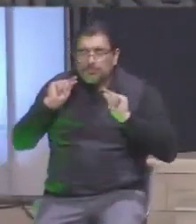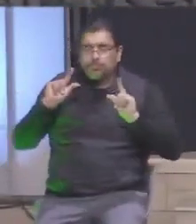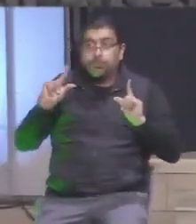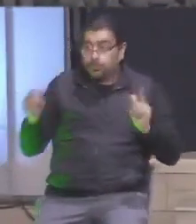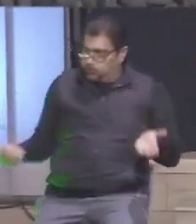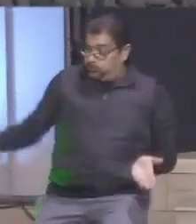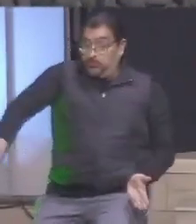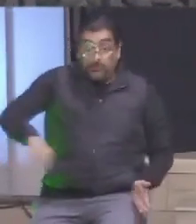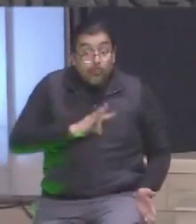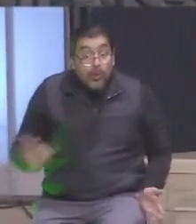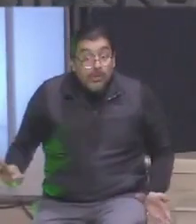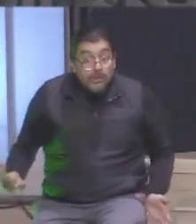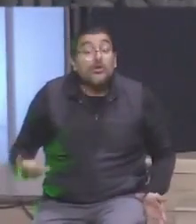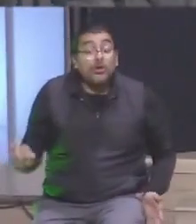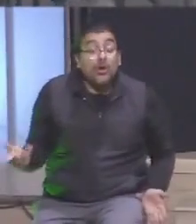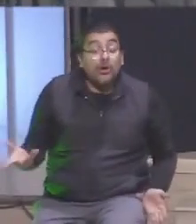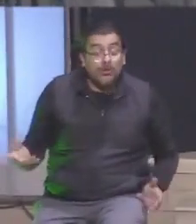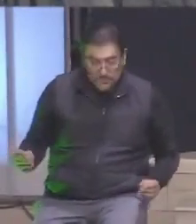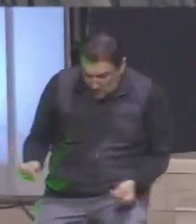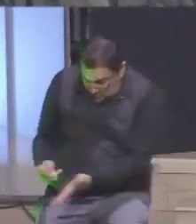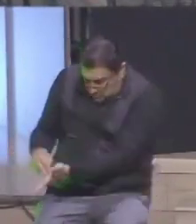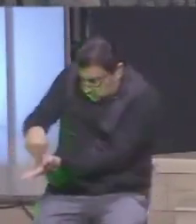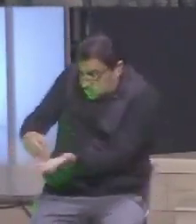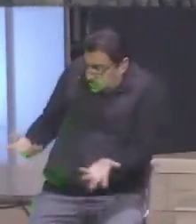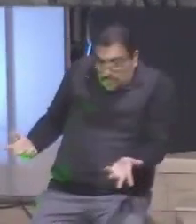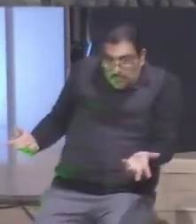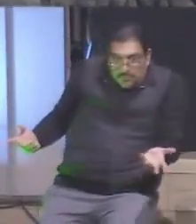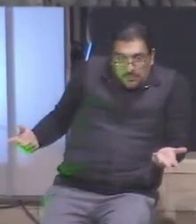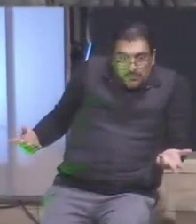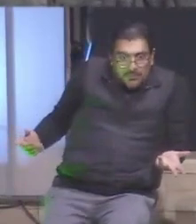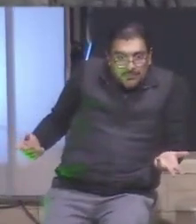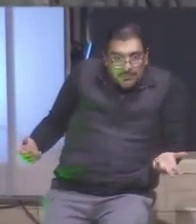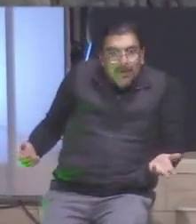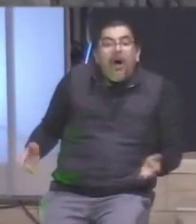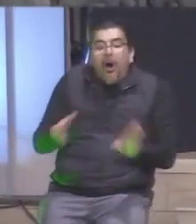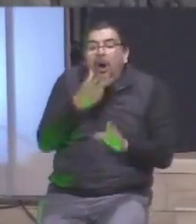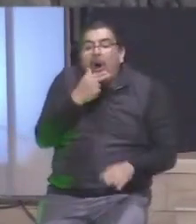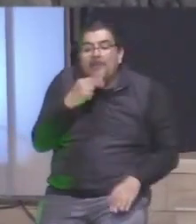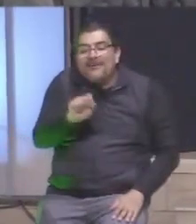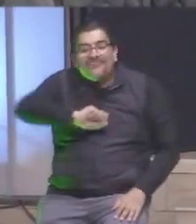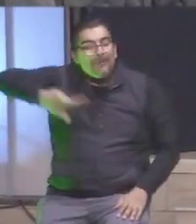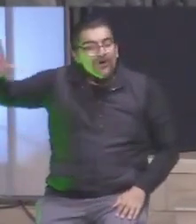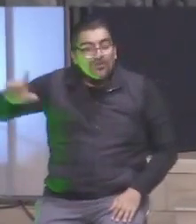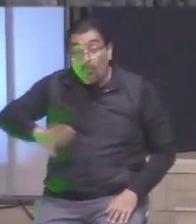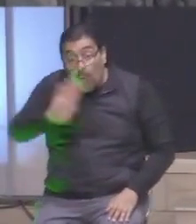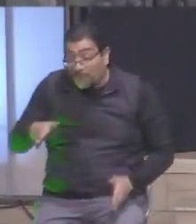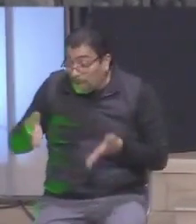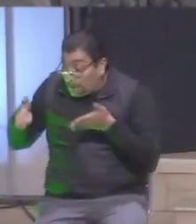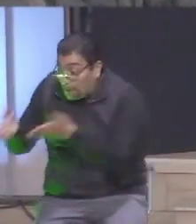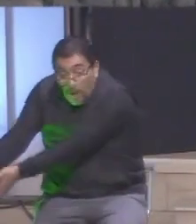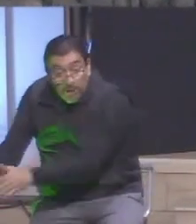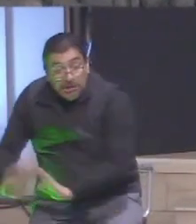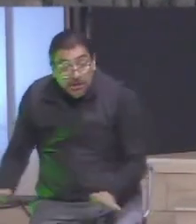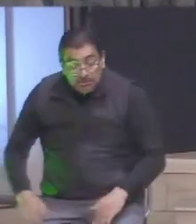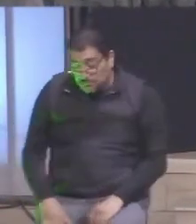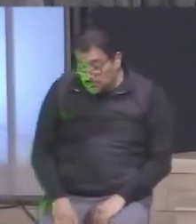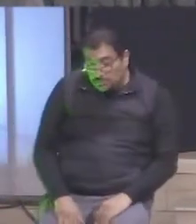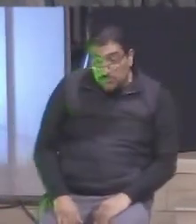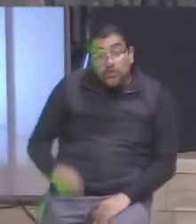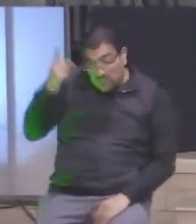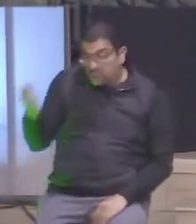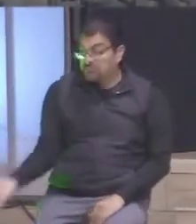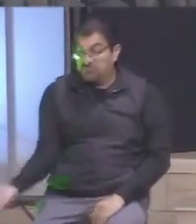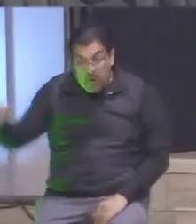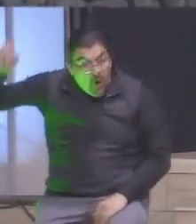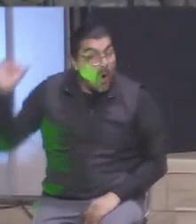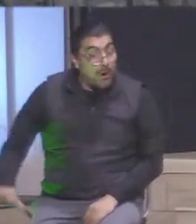resucita y lo levanta inar quién sabe Creo que no porque si lo incineraron